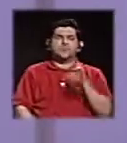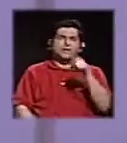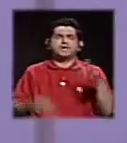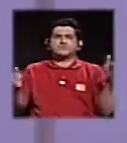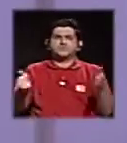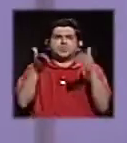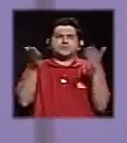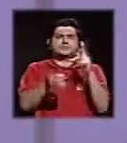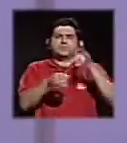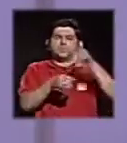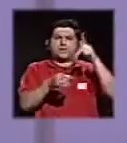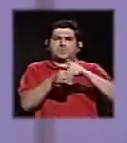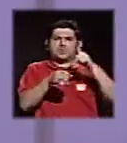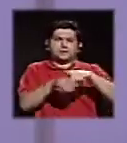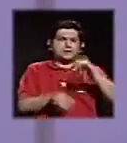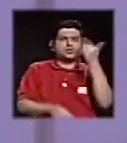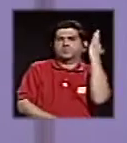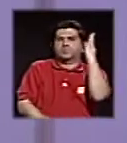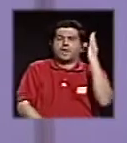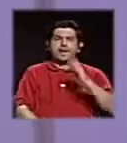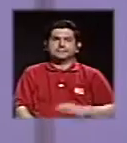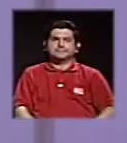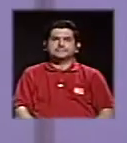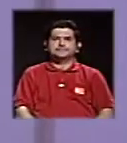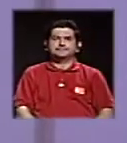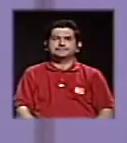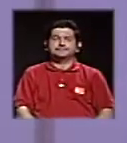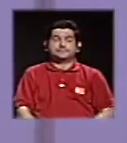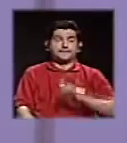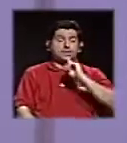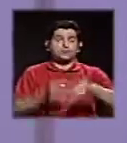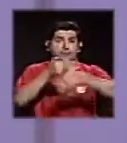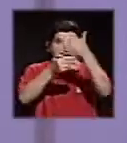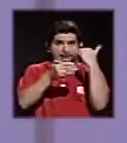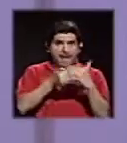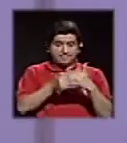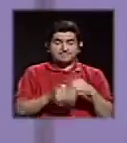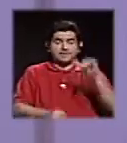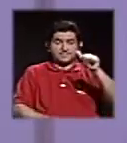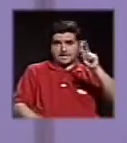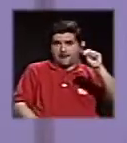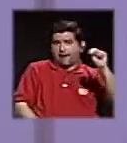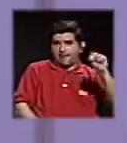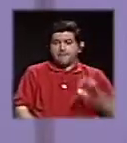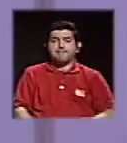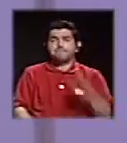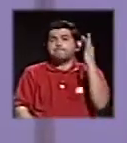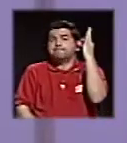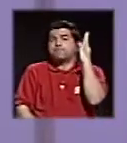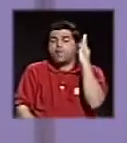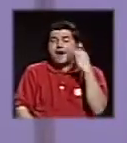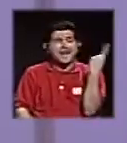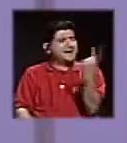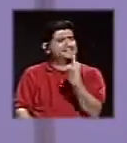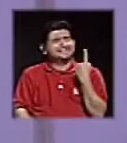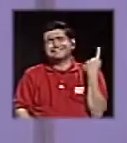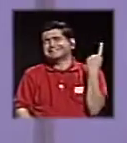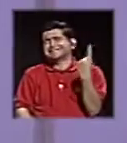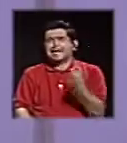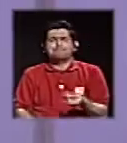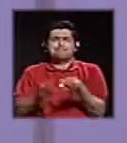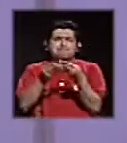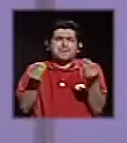promueve la participación de otras mujeres como decía anteriormente a las mujeres hemos estado siempre en